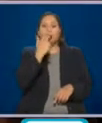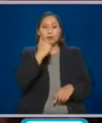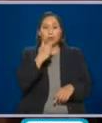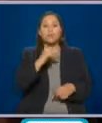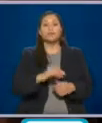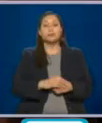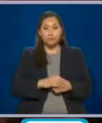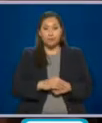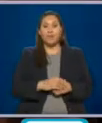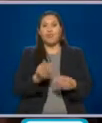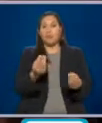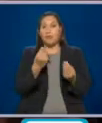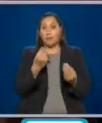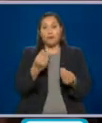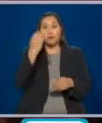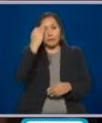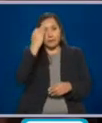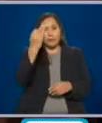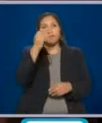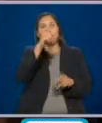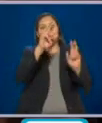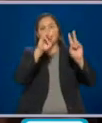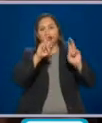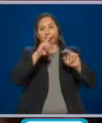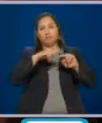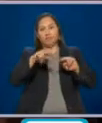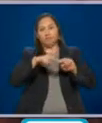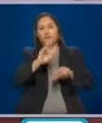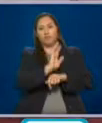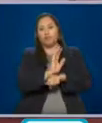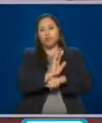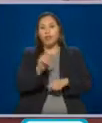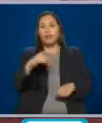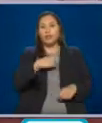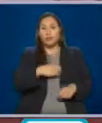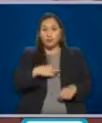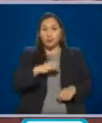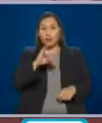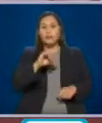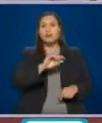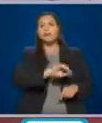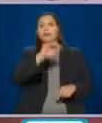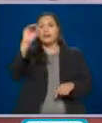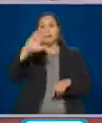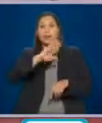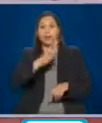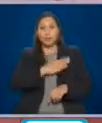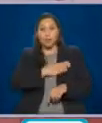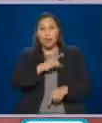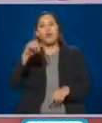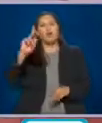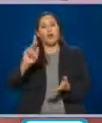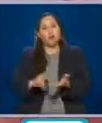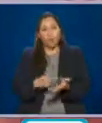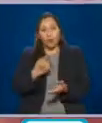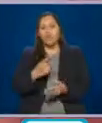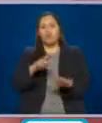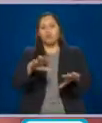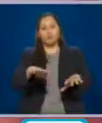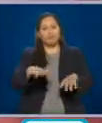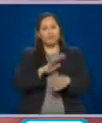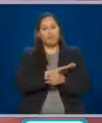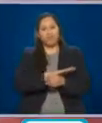tuvo muchísimo tiempo en cartelera y no solo contento con eso, se lo llevó a España y ahí También. otra vez a